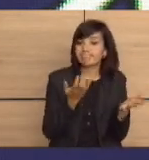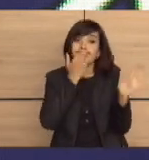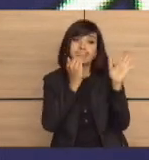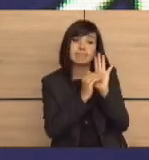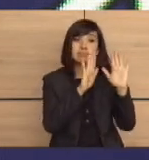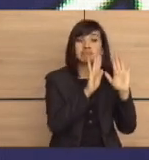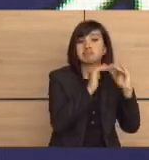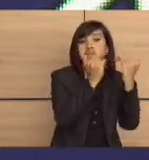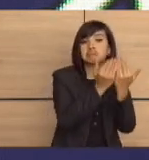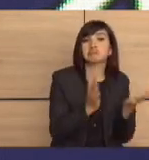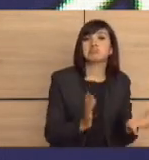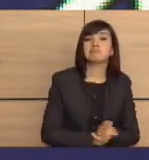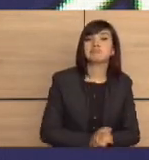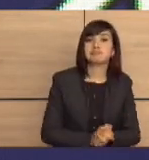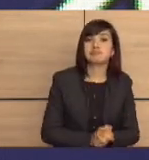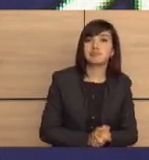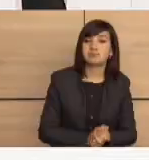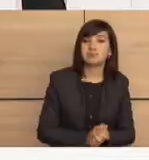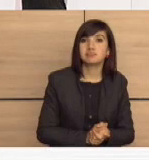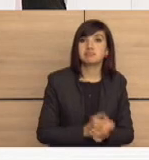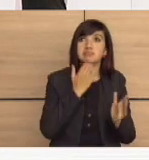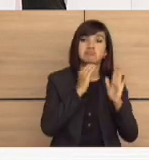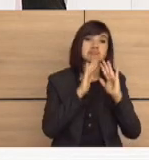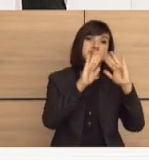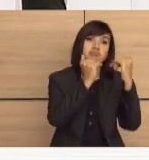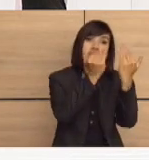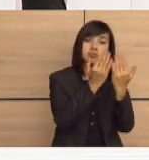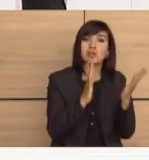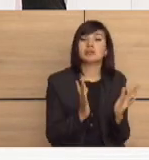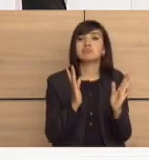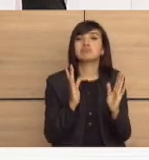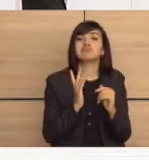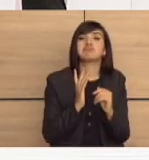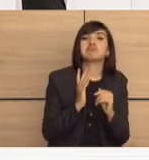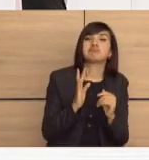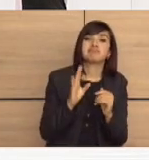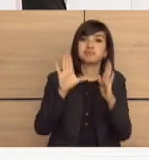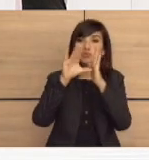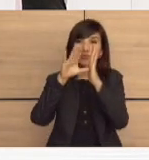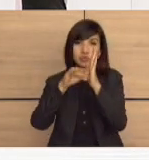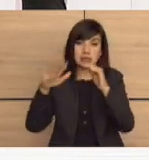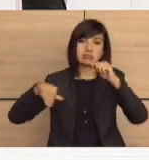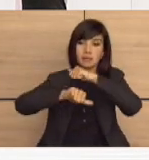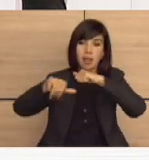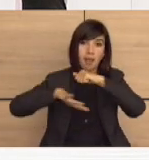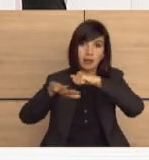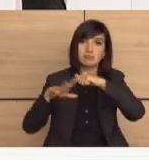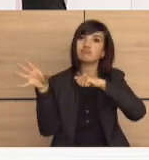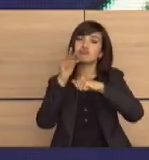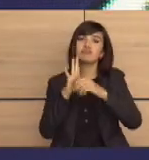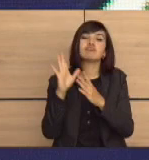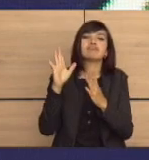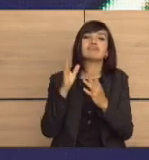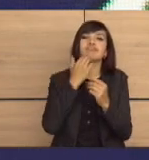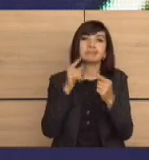ejemplo, una intensidad horaria tan pequeña para el área de ciencias sociales, donde convergen la enseñanza